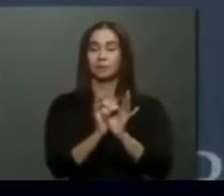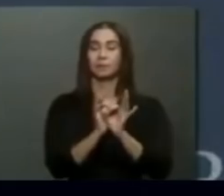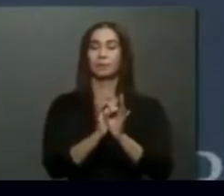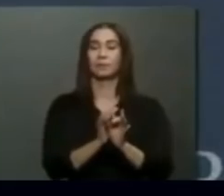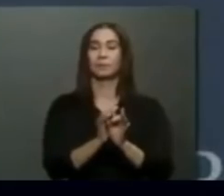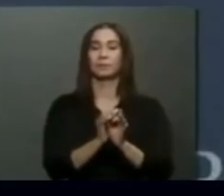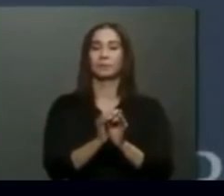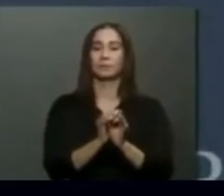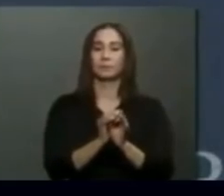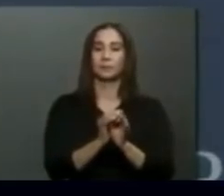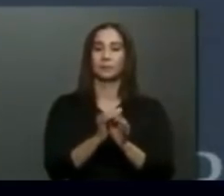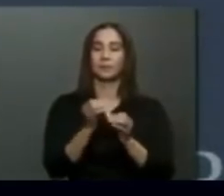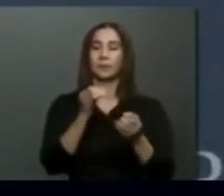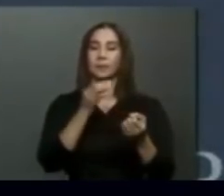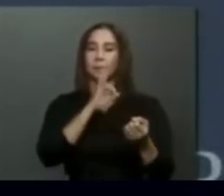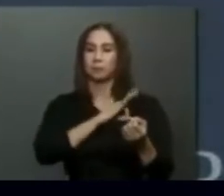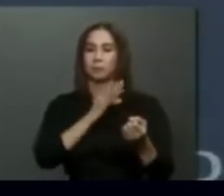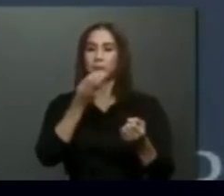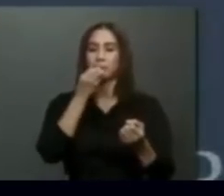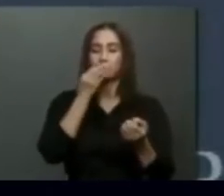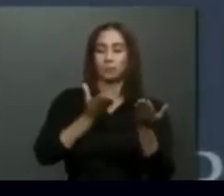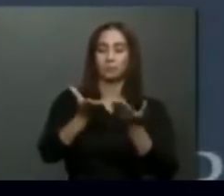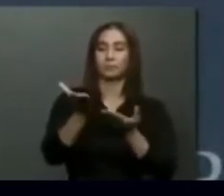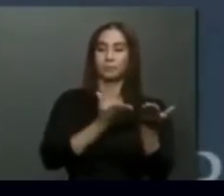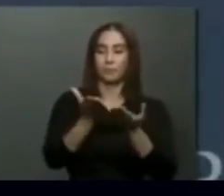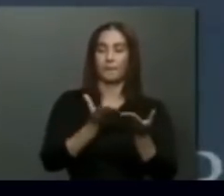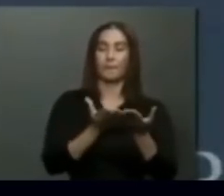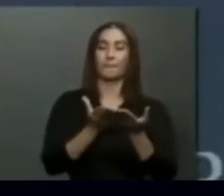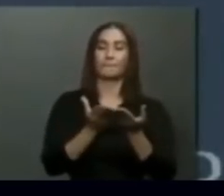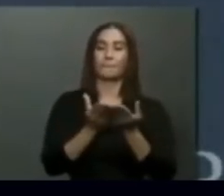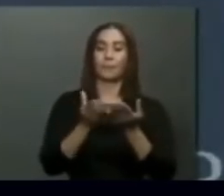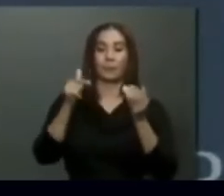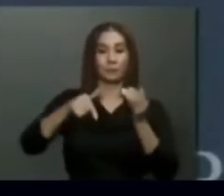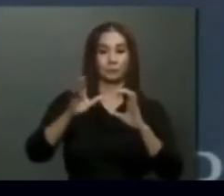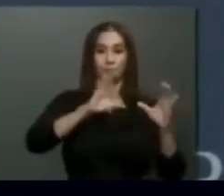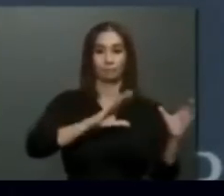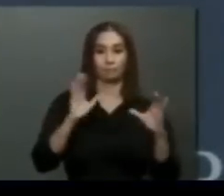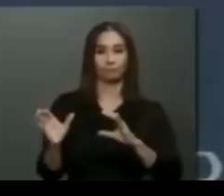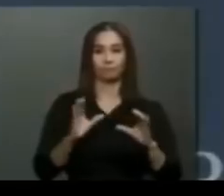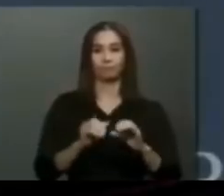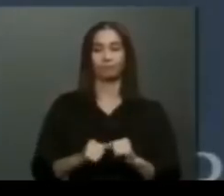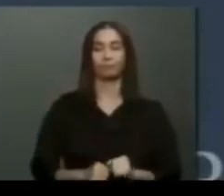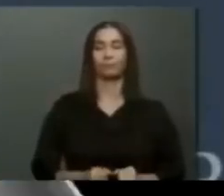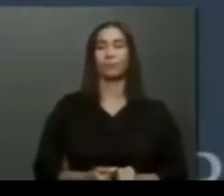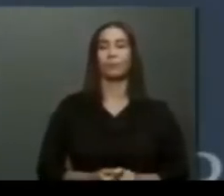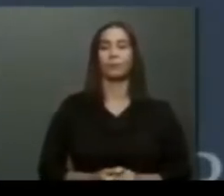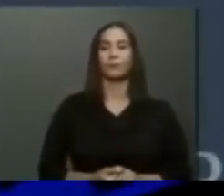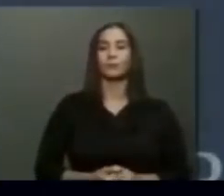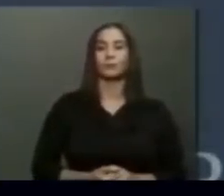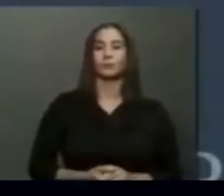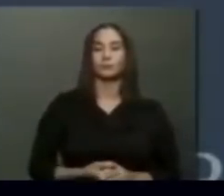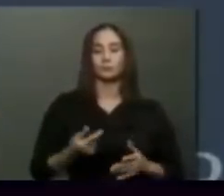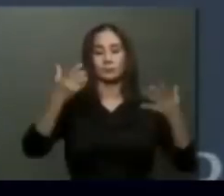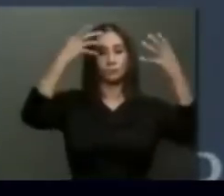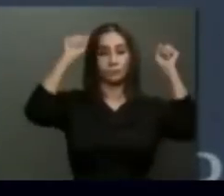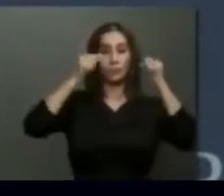materia de comida y de servicios durante la Navidad. Por eso, presidente,